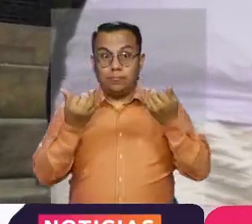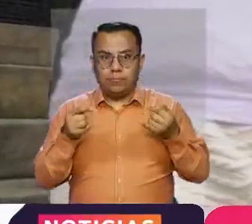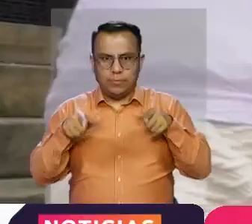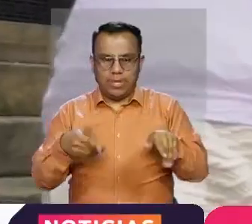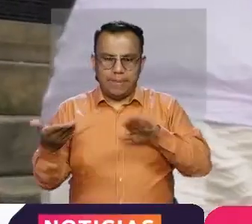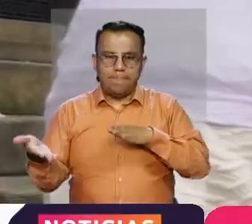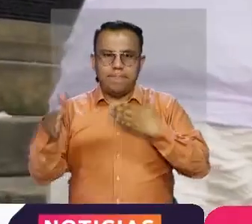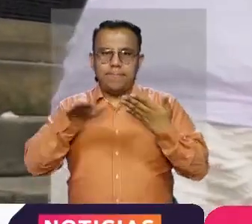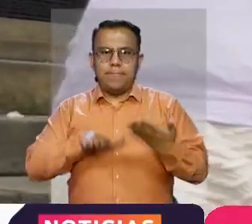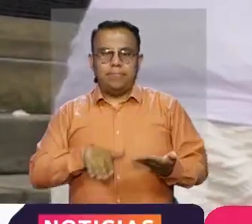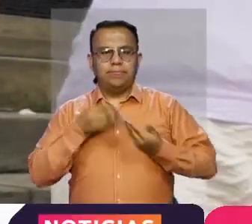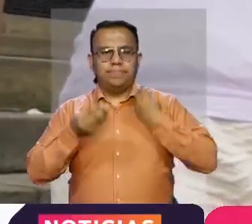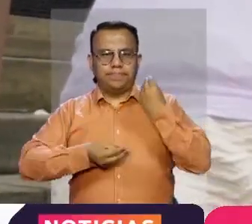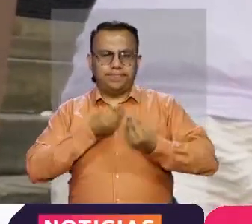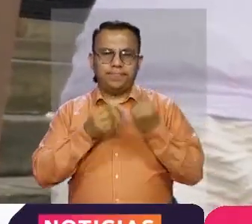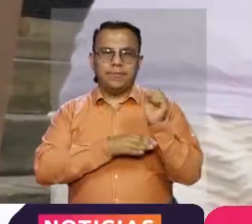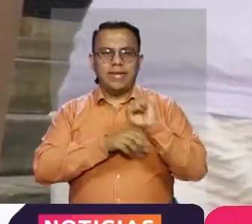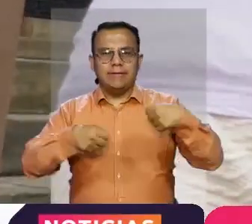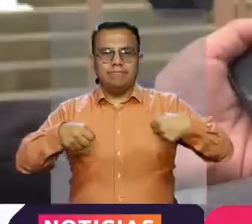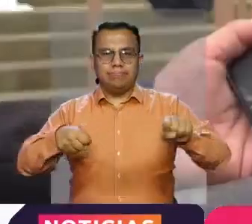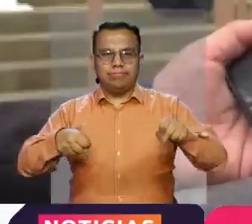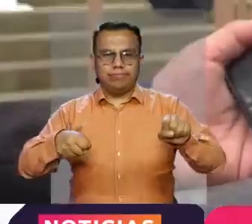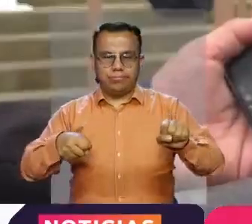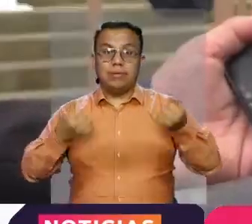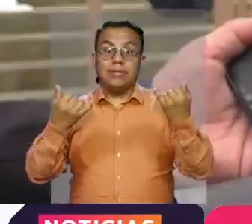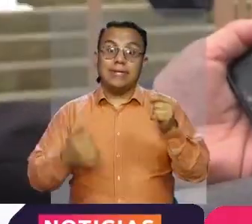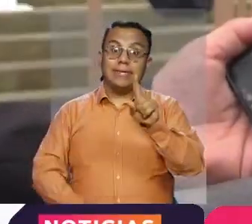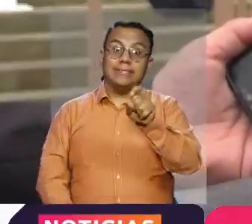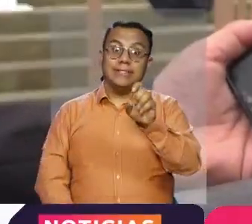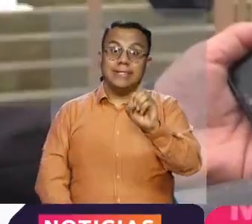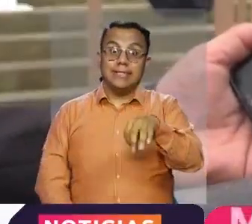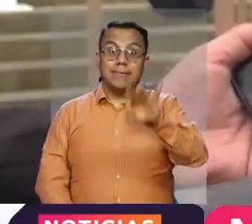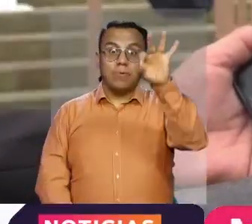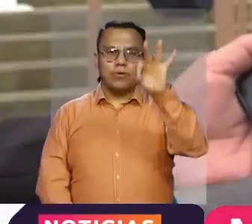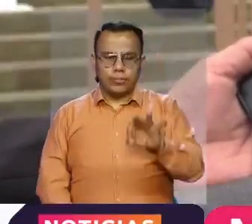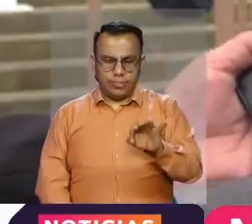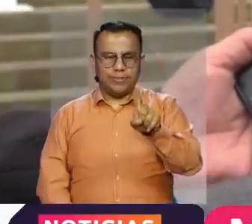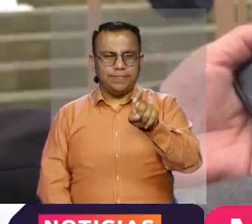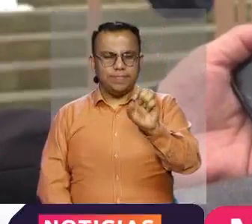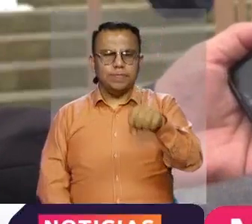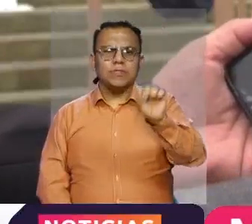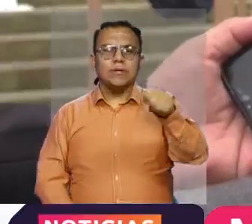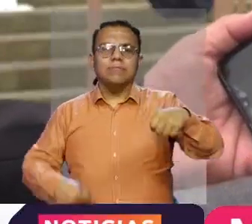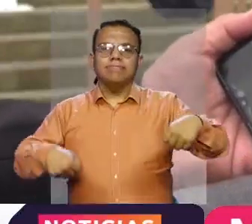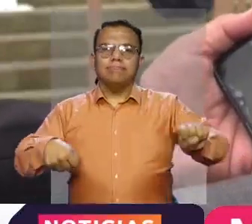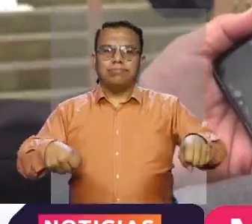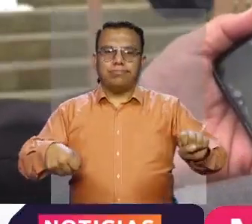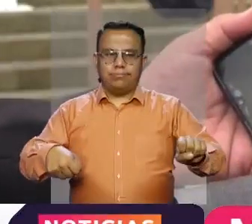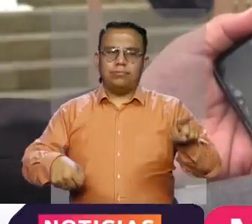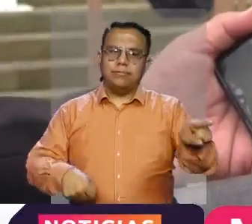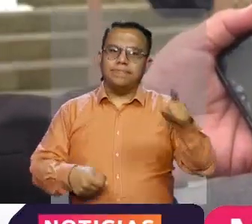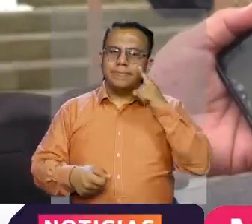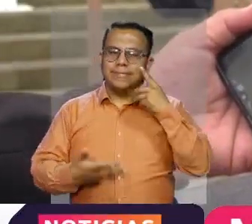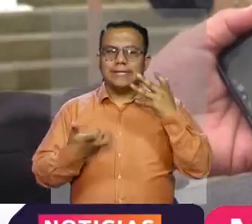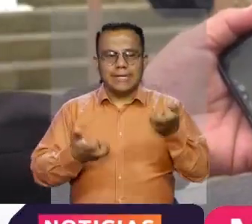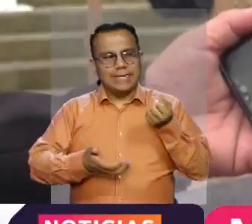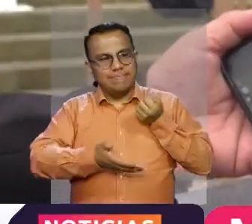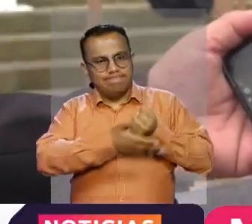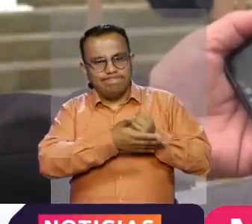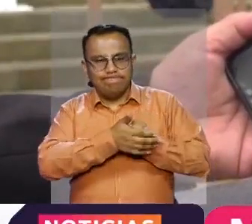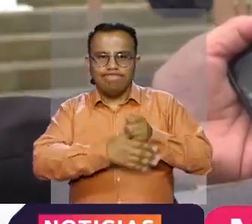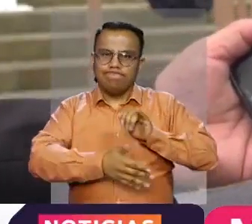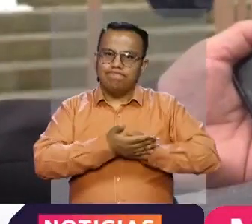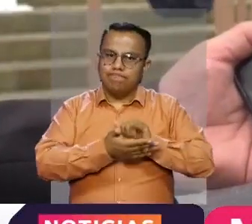quienes fallecen lo hacen manejando motocicleta. El 60% de ellos, motociclistas. Queremos seguir viendo